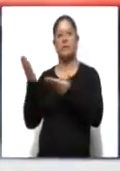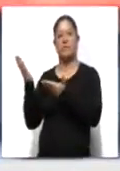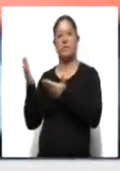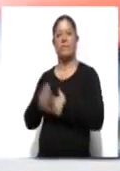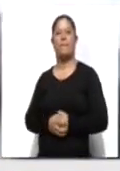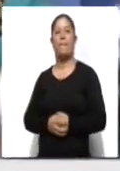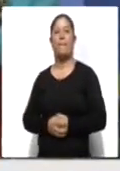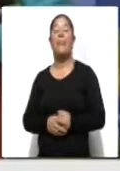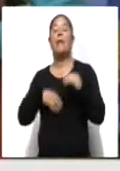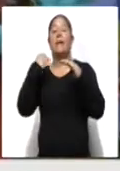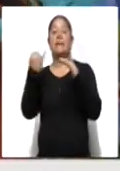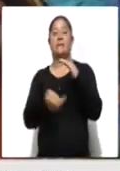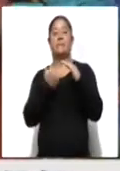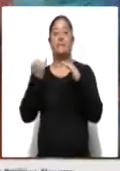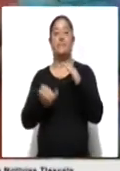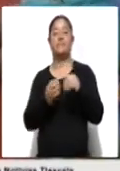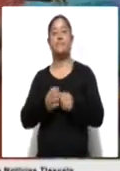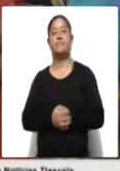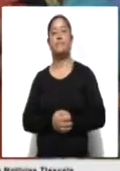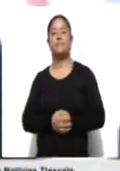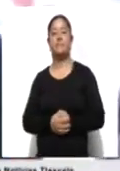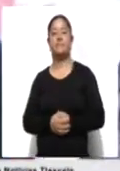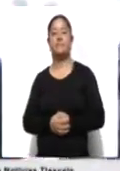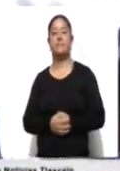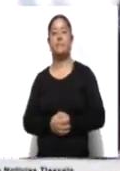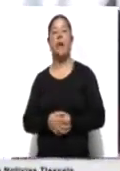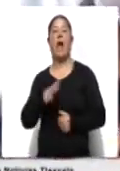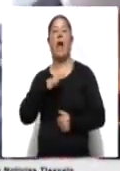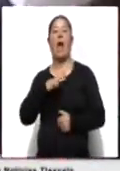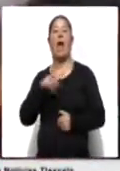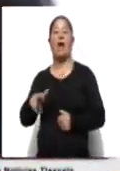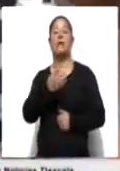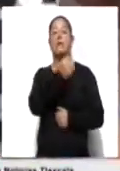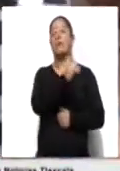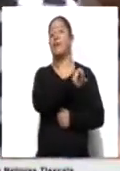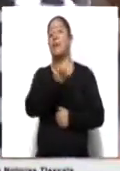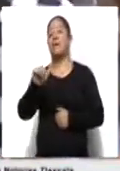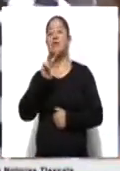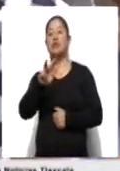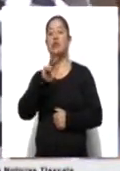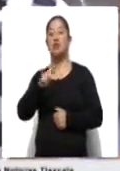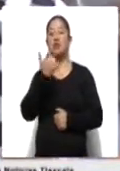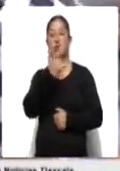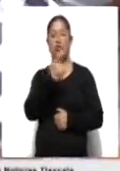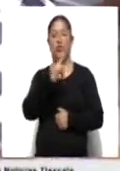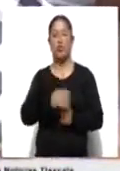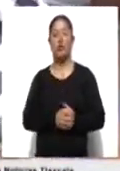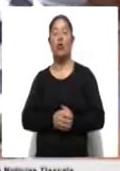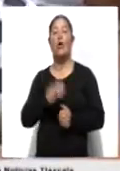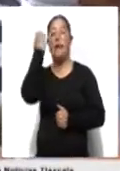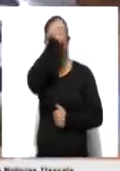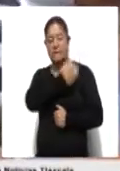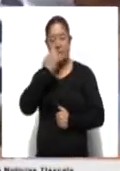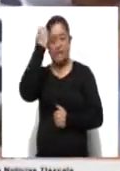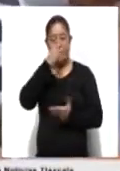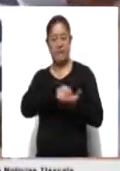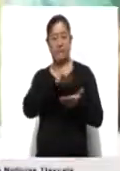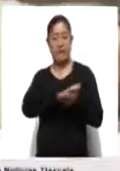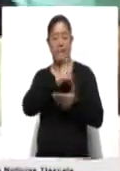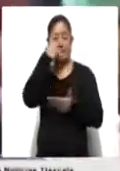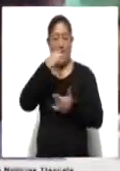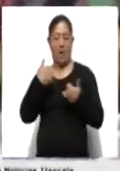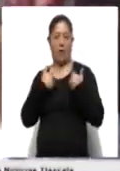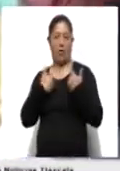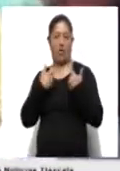El Instituto Tlaxcalteca para la Educación de los Adultos realiza del 9 al 18 de julio la Jornada Nacional de Aplicación de Exámenes para